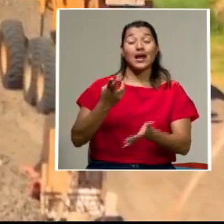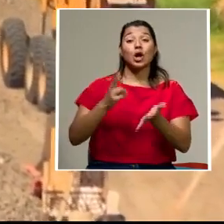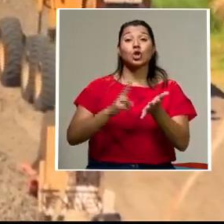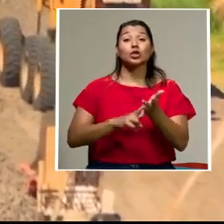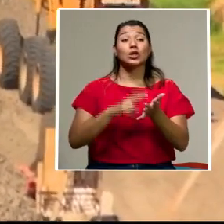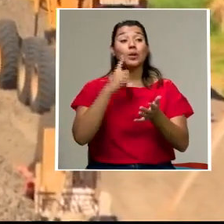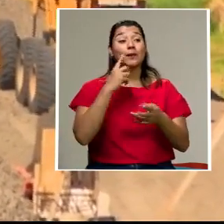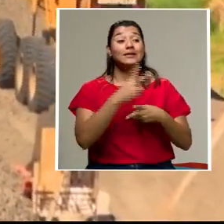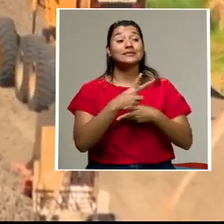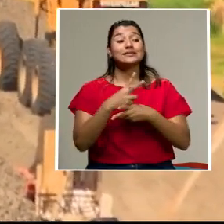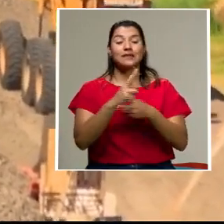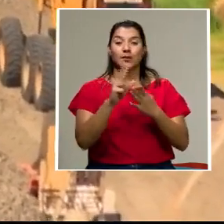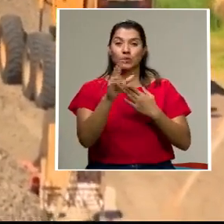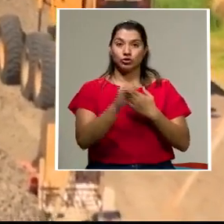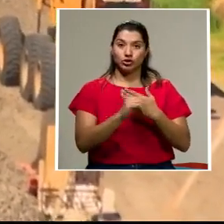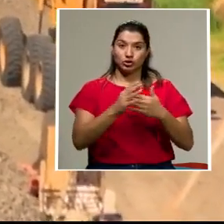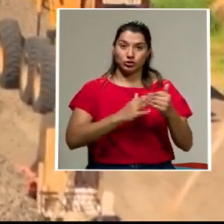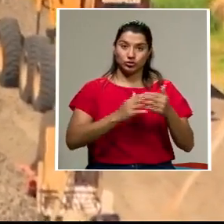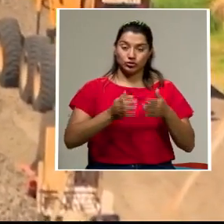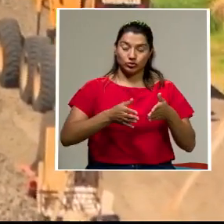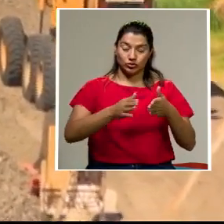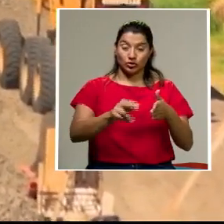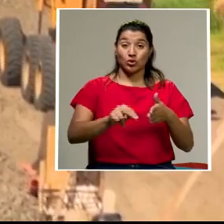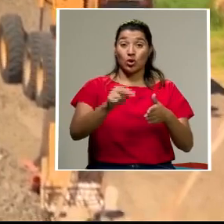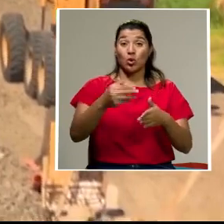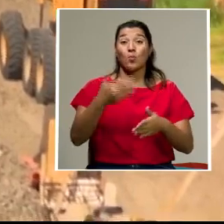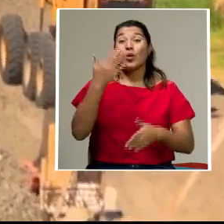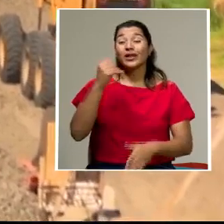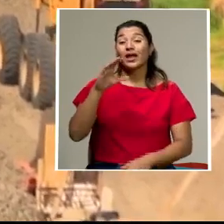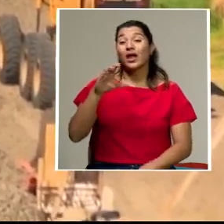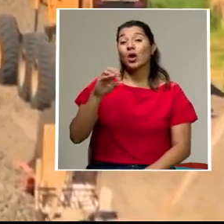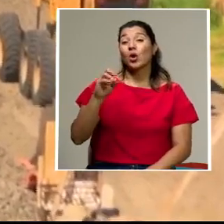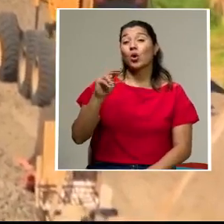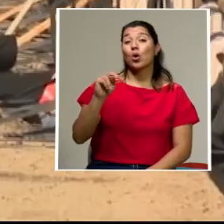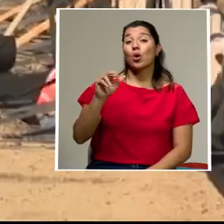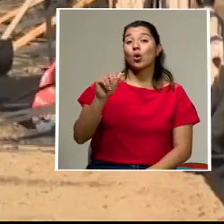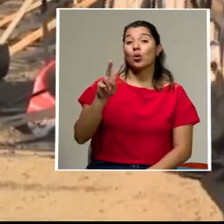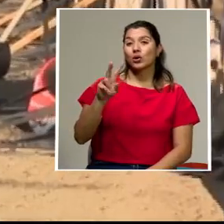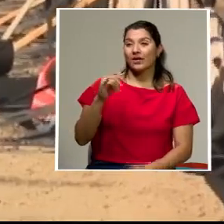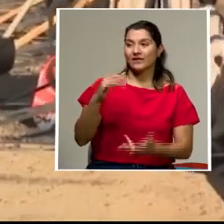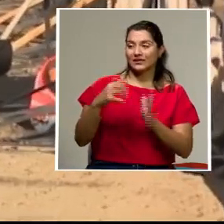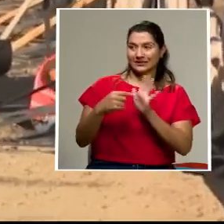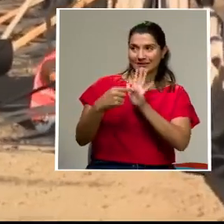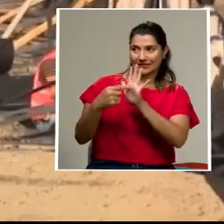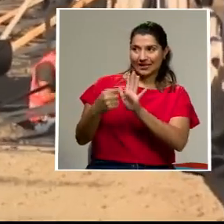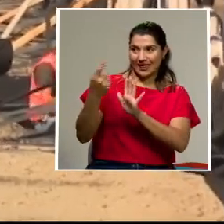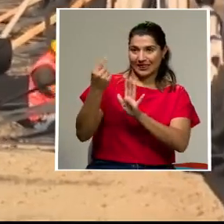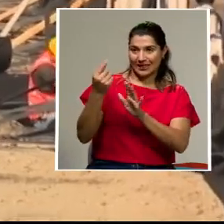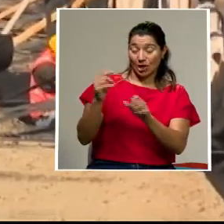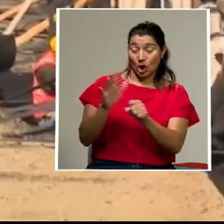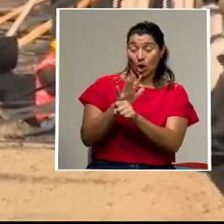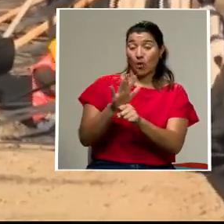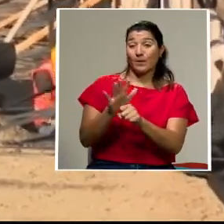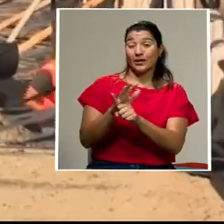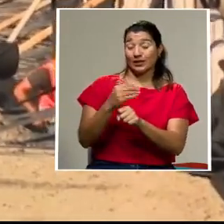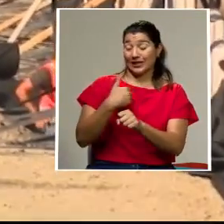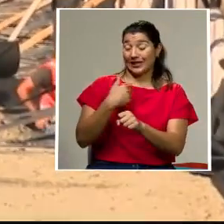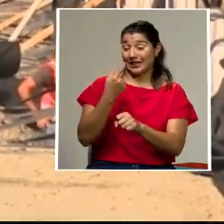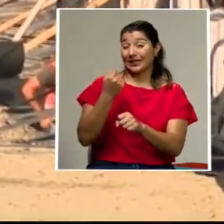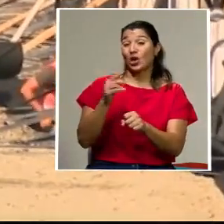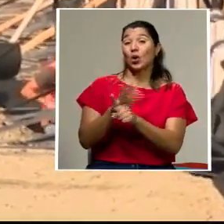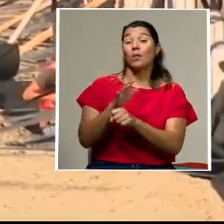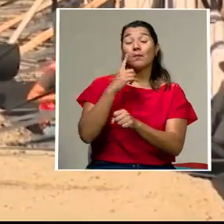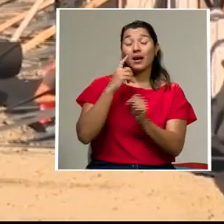de la Circunvalación Norte, una vez que el CONAVI logró certificar la suficiencia en los recursos presupuestarios para hacer frente